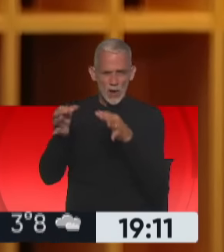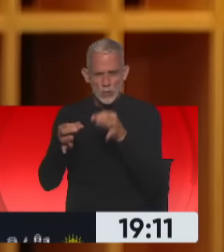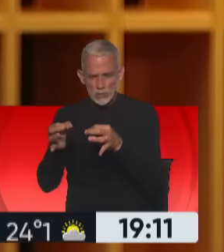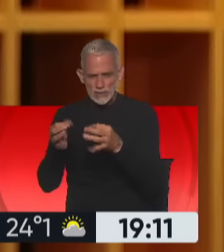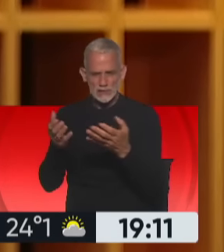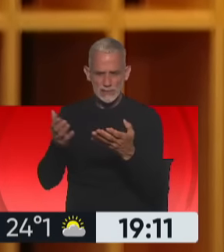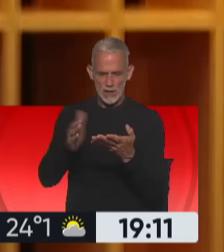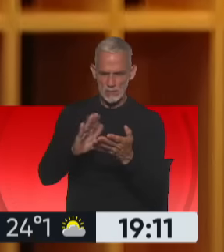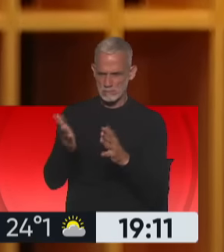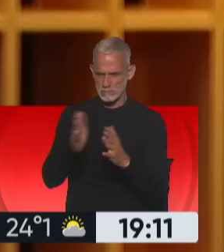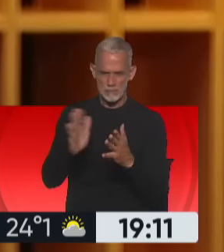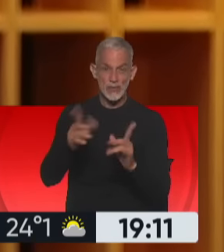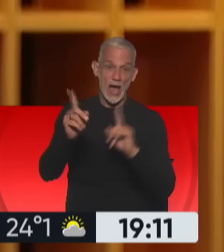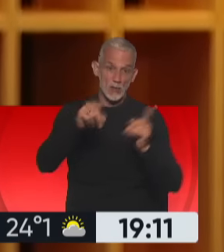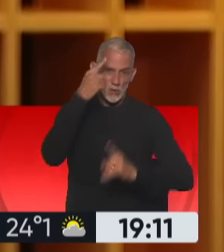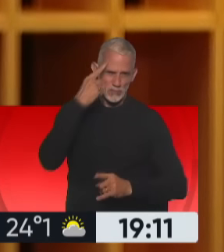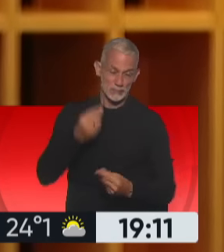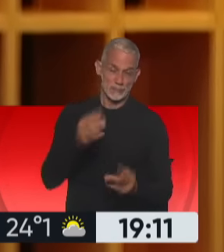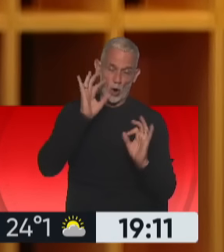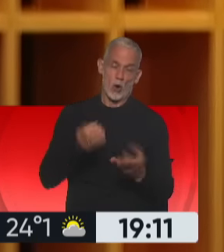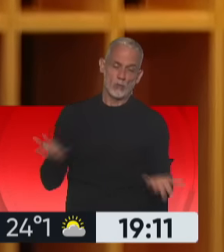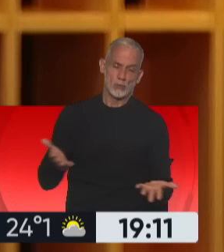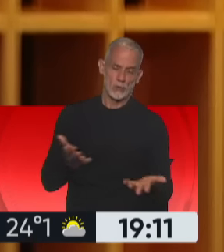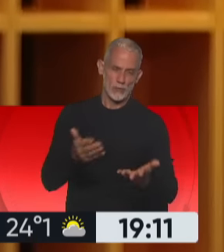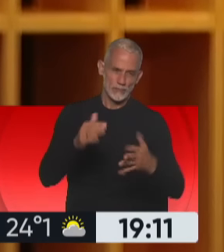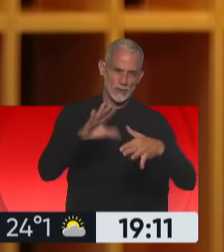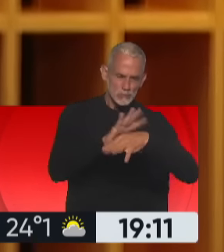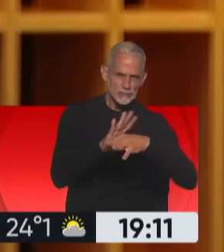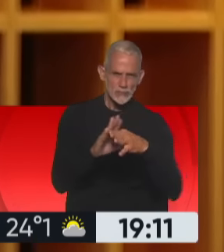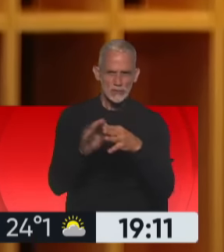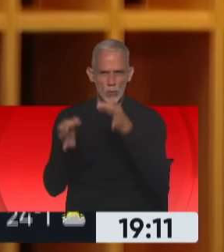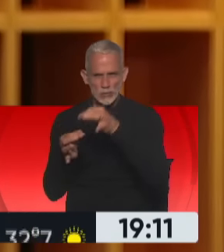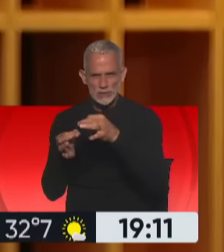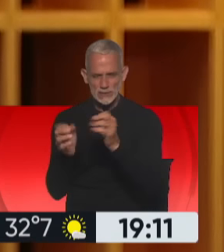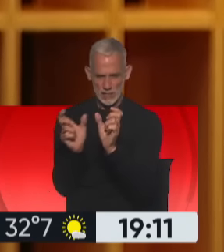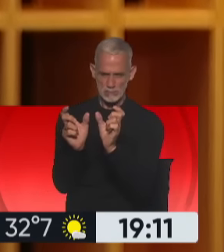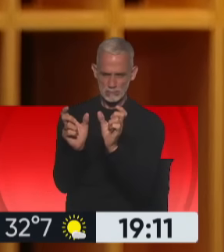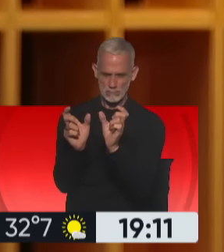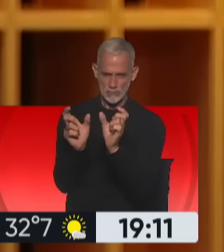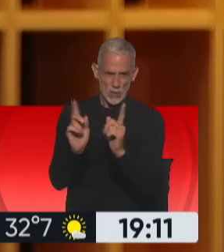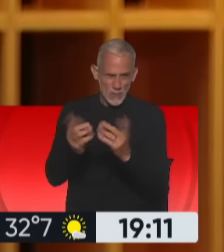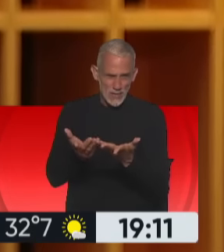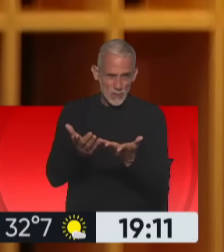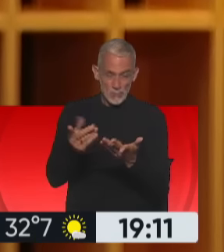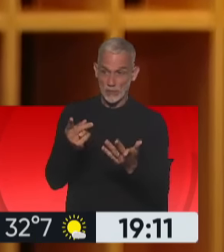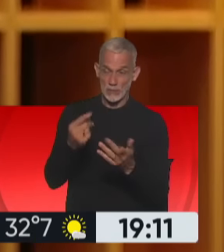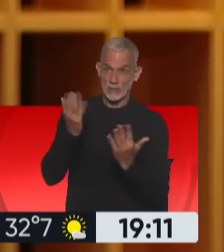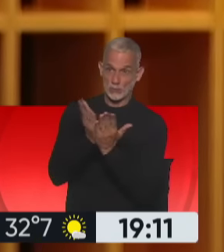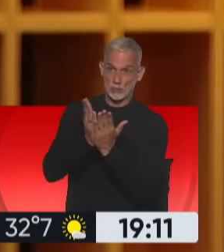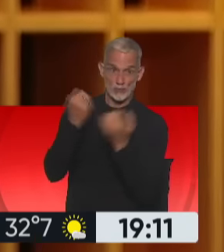que a muchos les debe parecer una obviedad, pero para los que estamos formando en